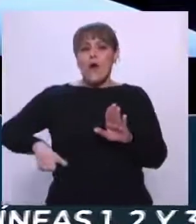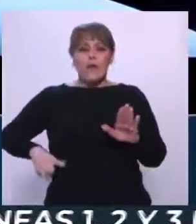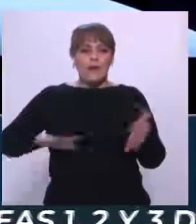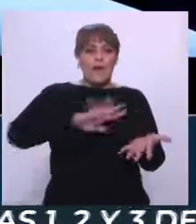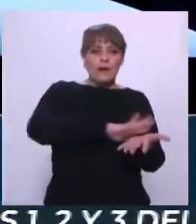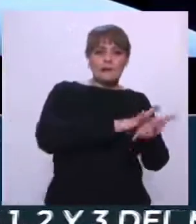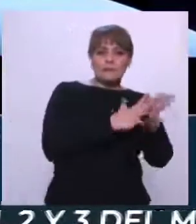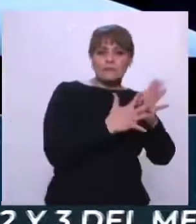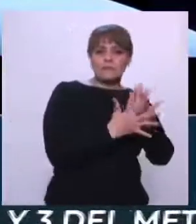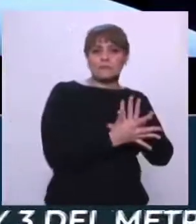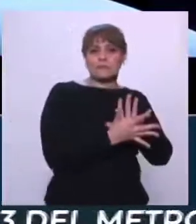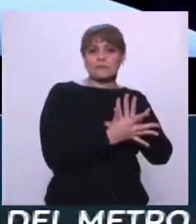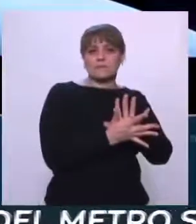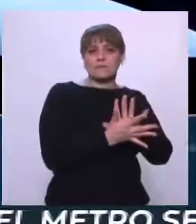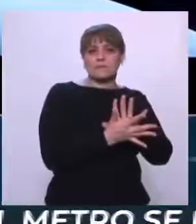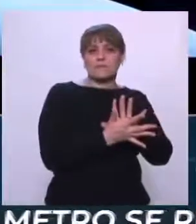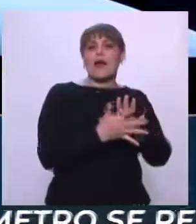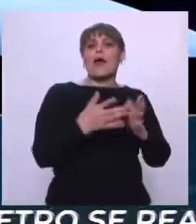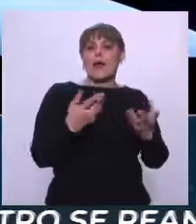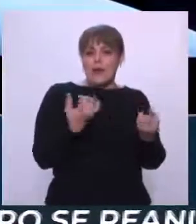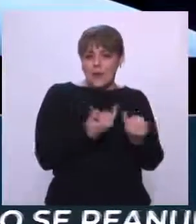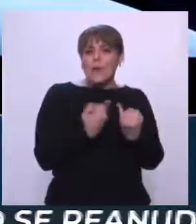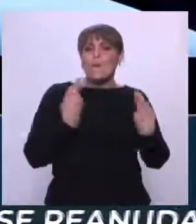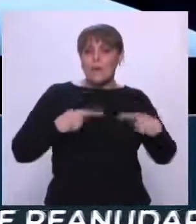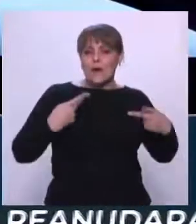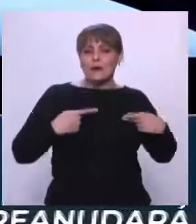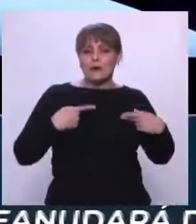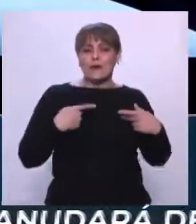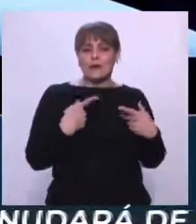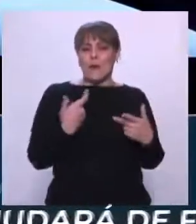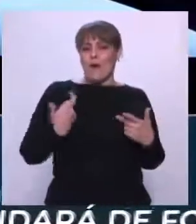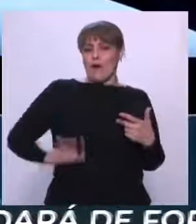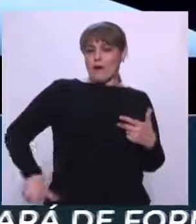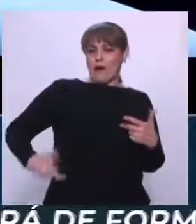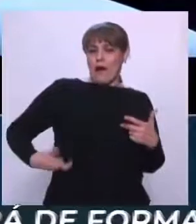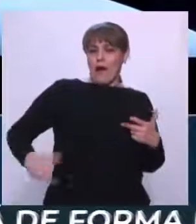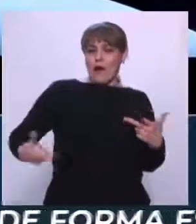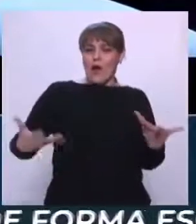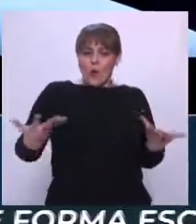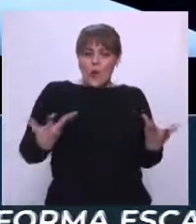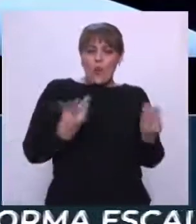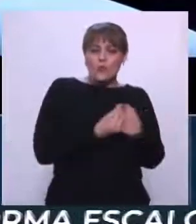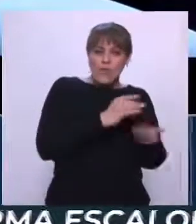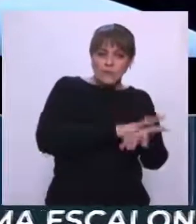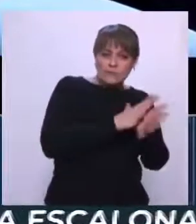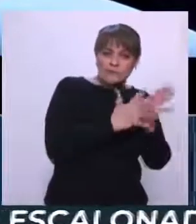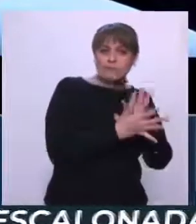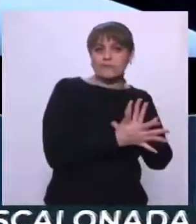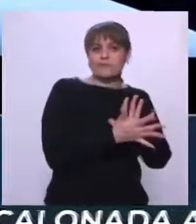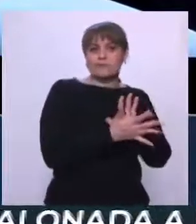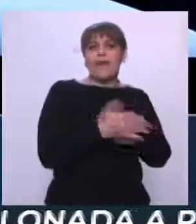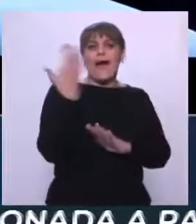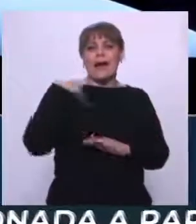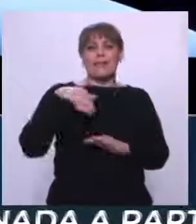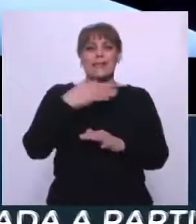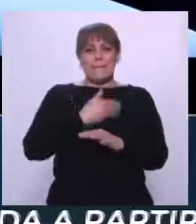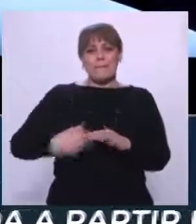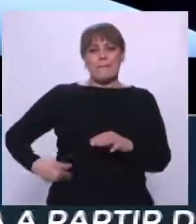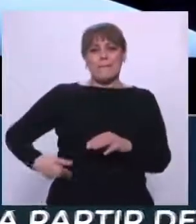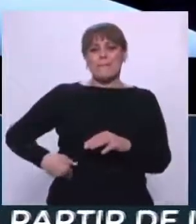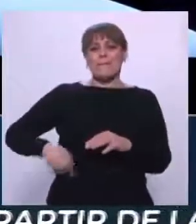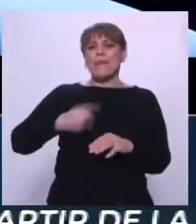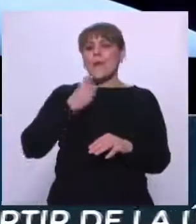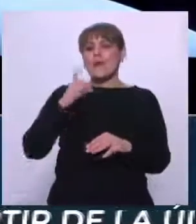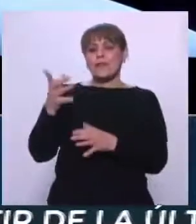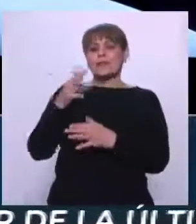grandes magnates de nuestro país, de la clase dorada, de la oligarquía, de la mafia del poder de la que hablaba el